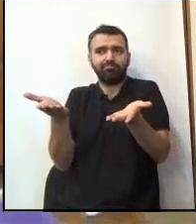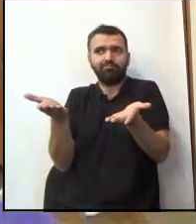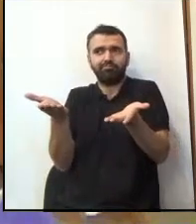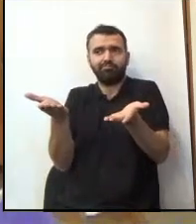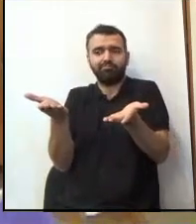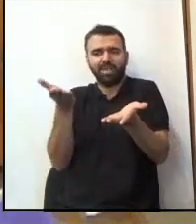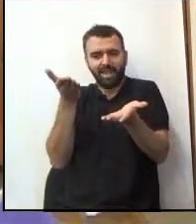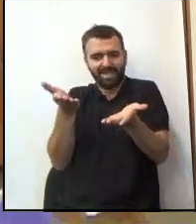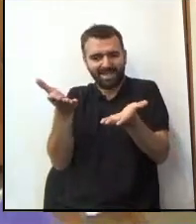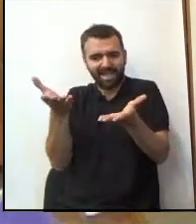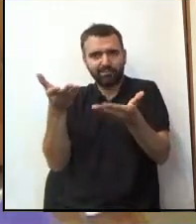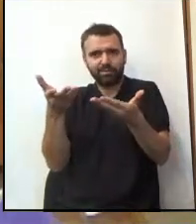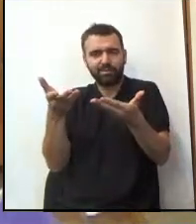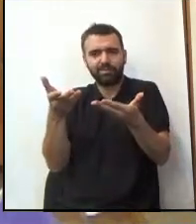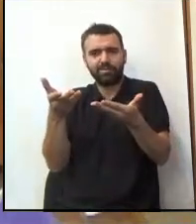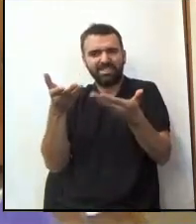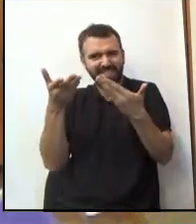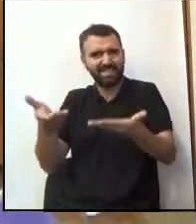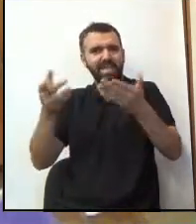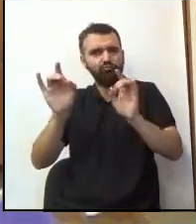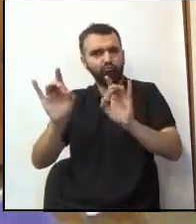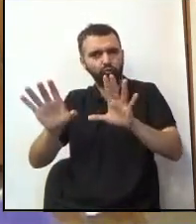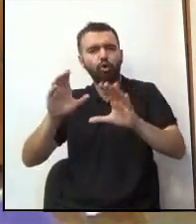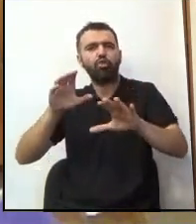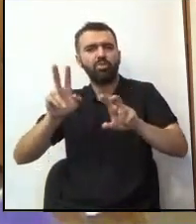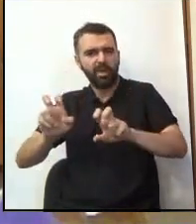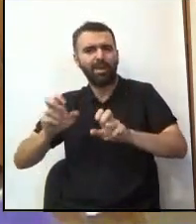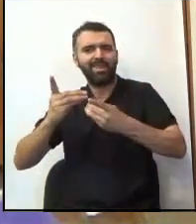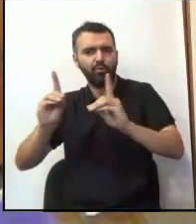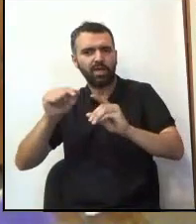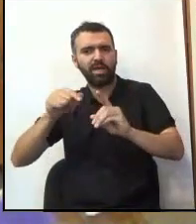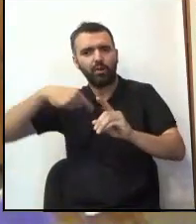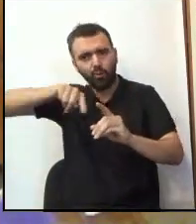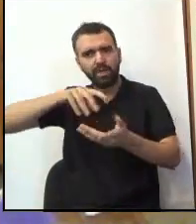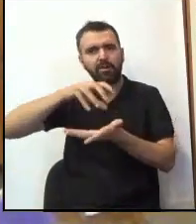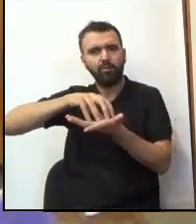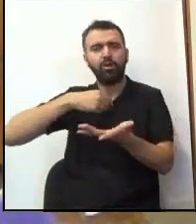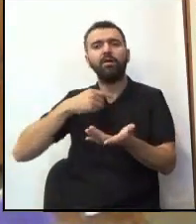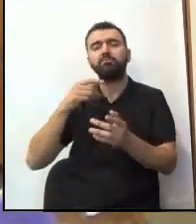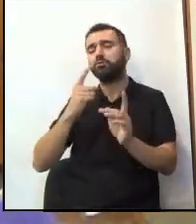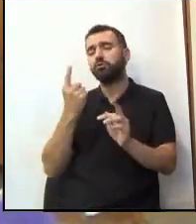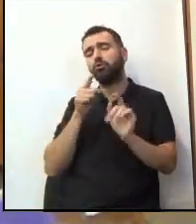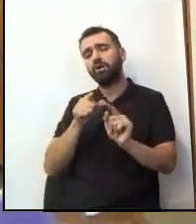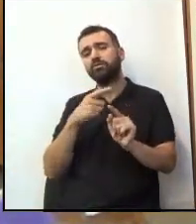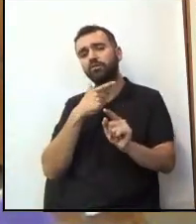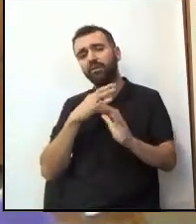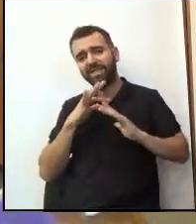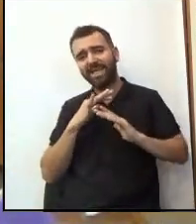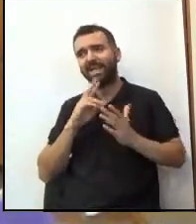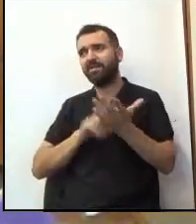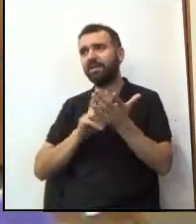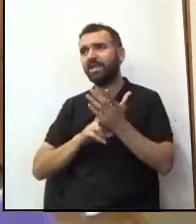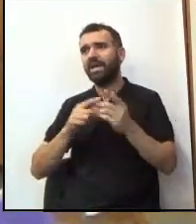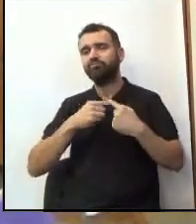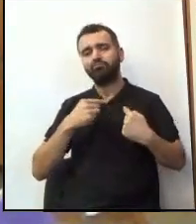cosas democráticas en nuestra comuna. Así que solamente eso, felicitarlas de verdad y de corazón,